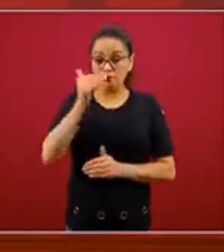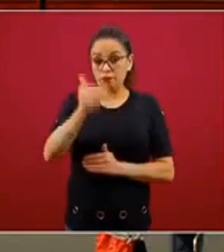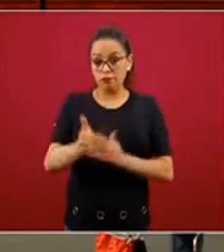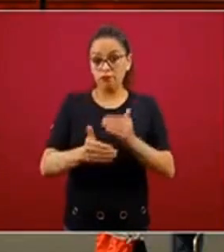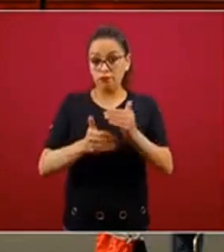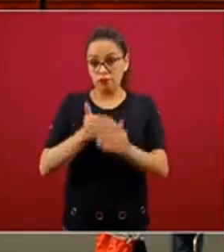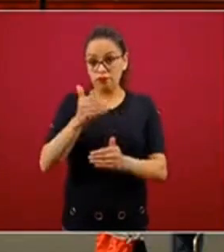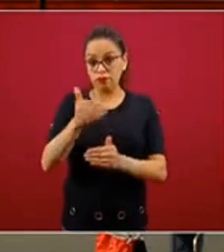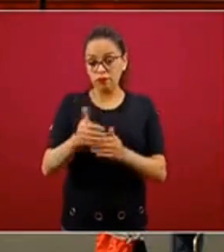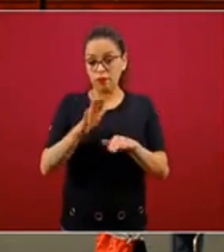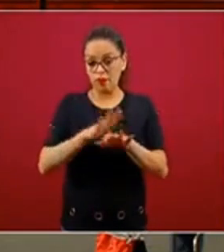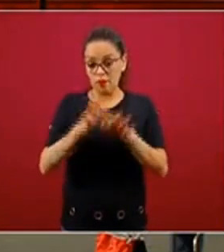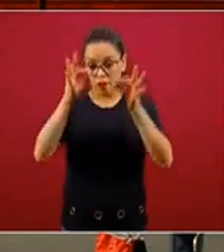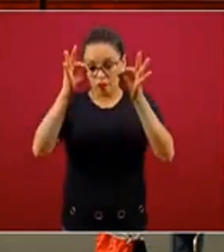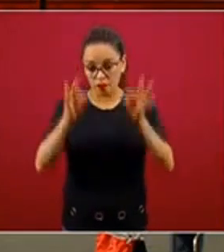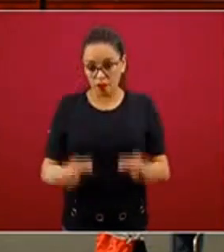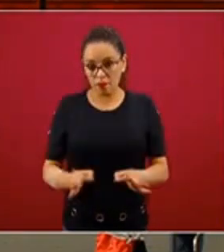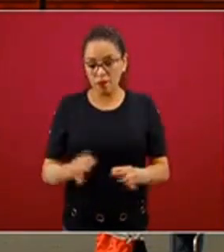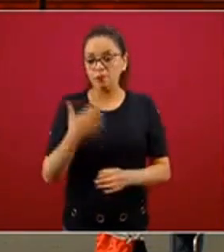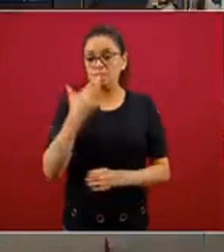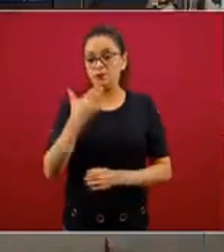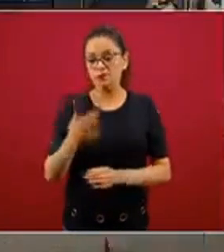más específico un resultado,